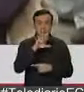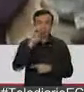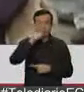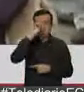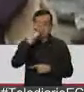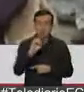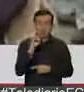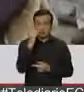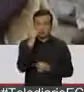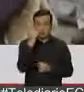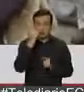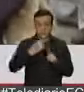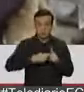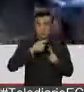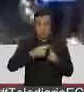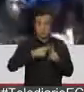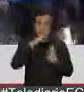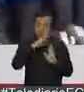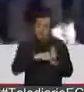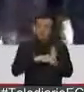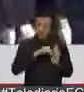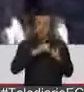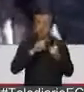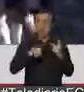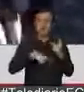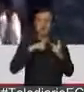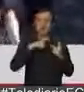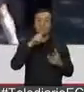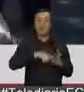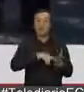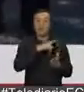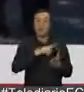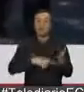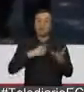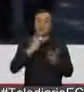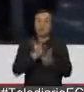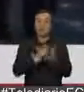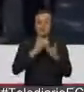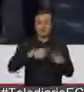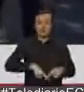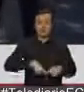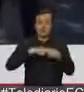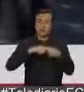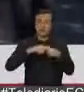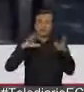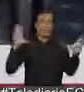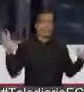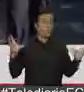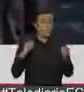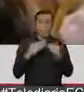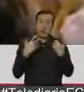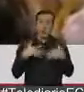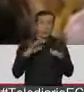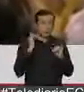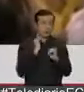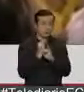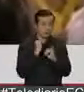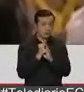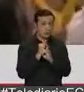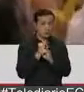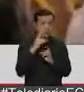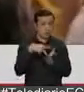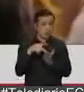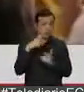de los costos de las pensiones educativas y la prohibición de suspender estos servicios en todos los niveles de educación se